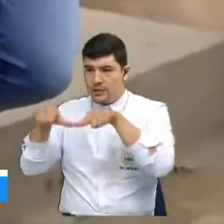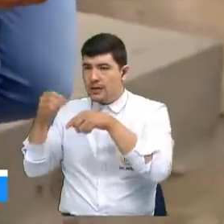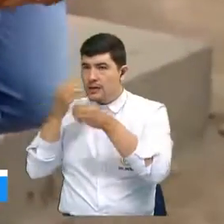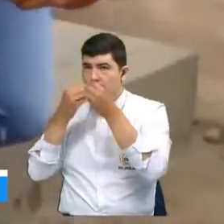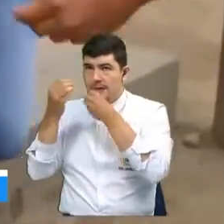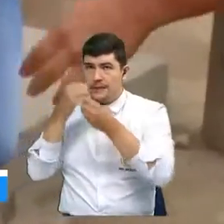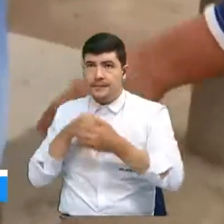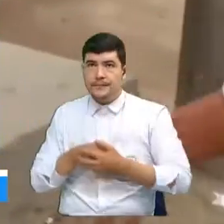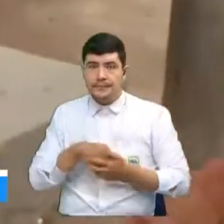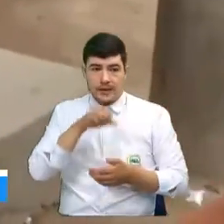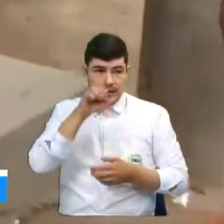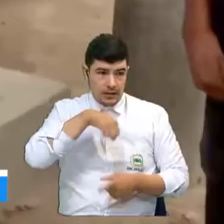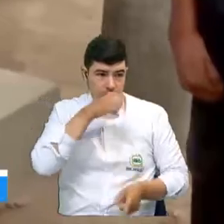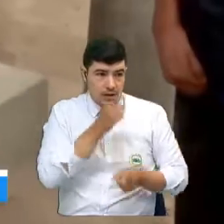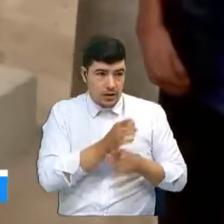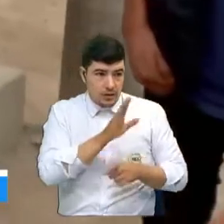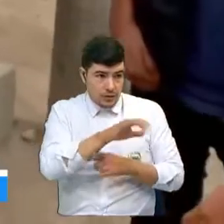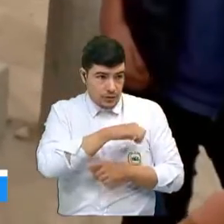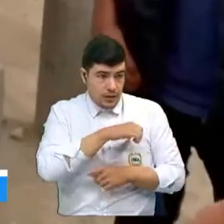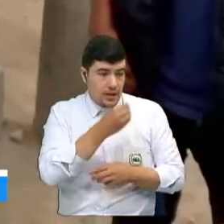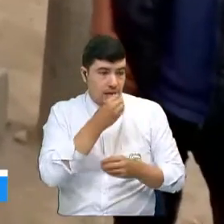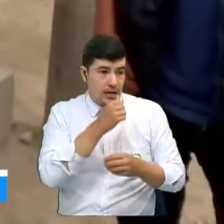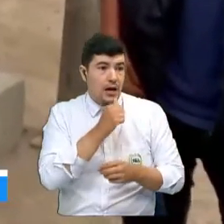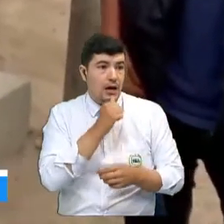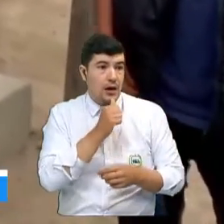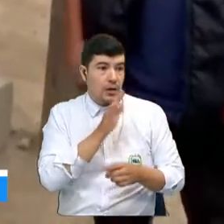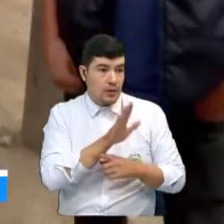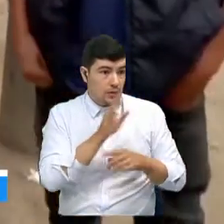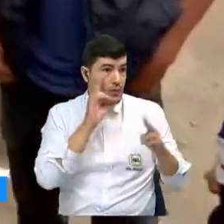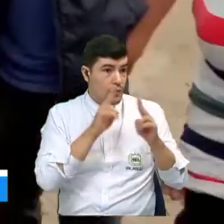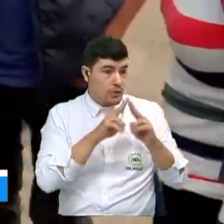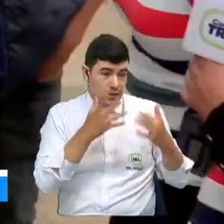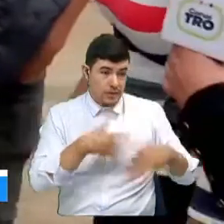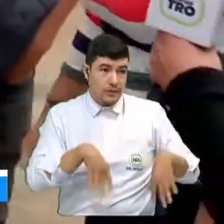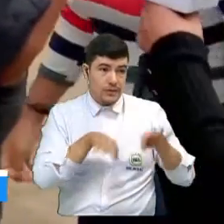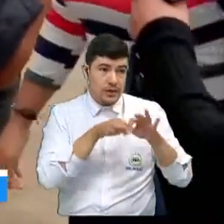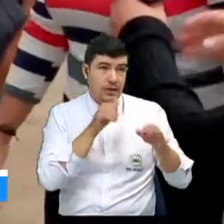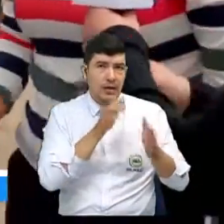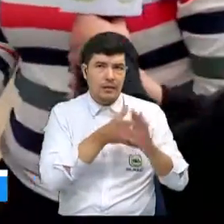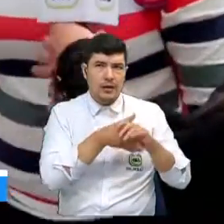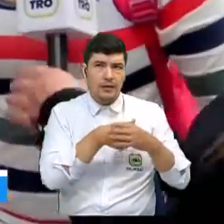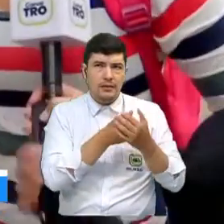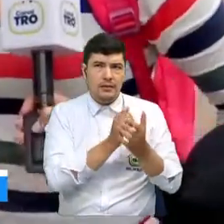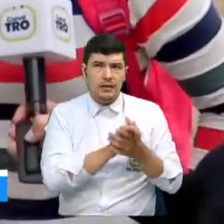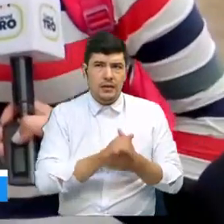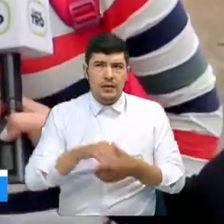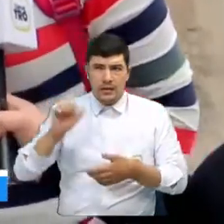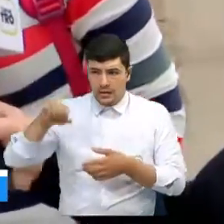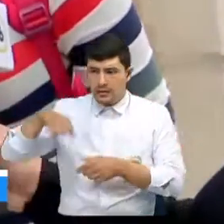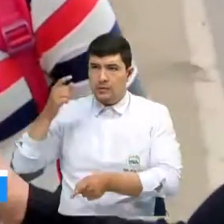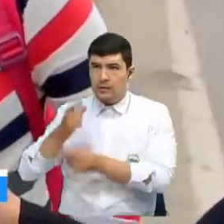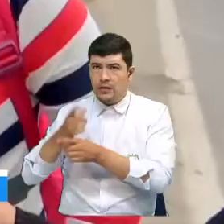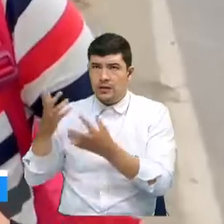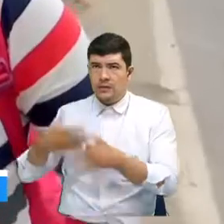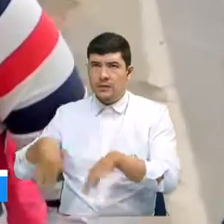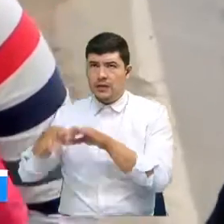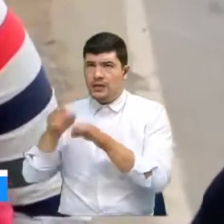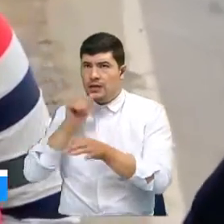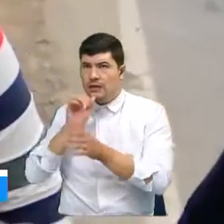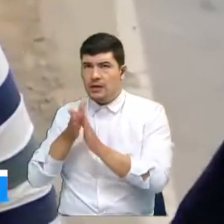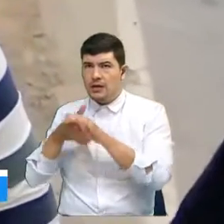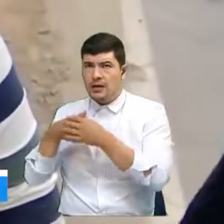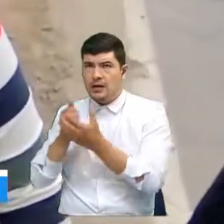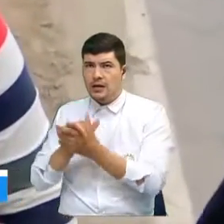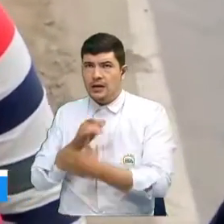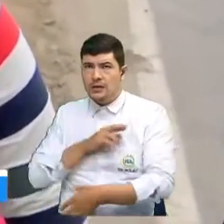Bueno, ¿tienen disponible agua? ¿Es importante? ¿Usted conoce que es fundamental el lavado de las manos? Sí, hay que lavarnos las manos porque